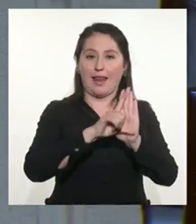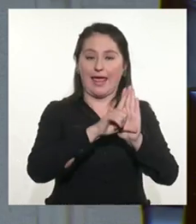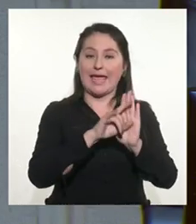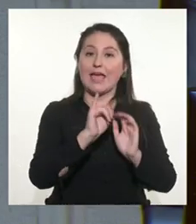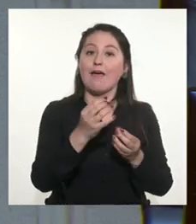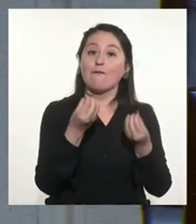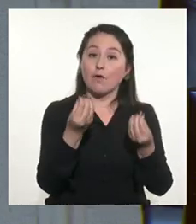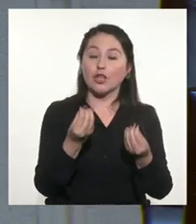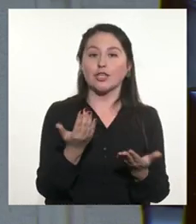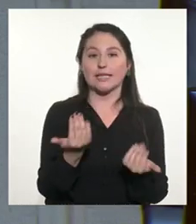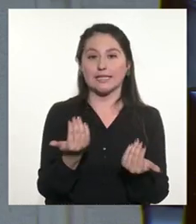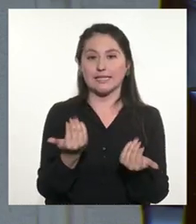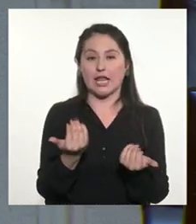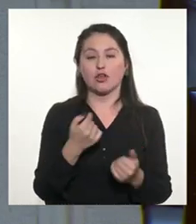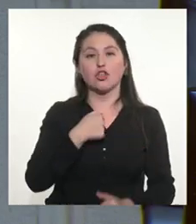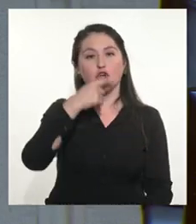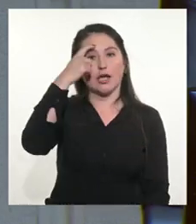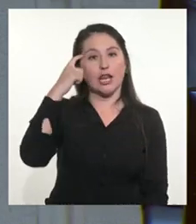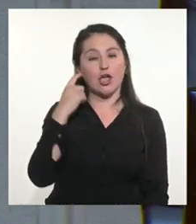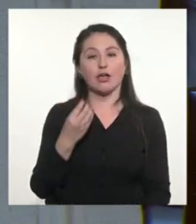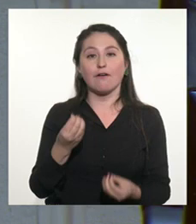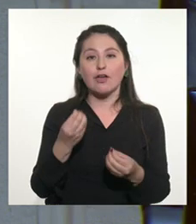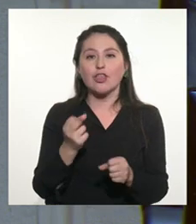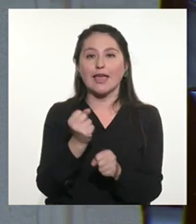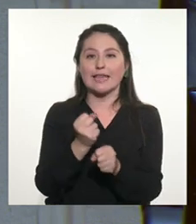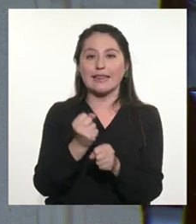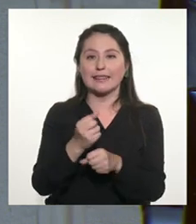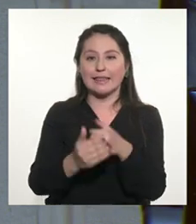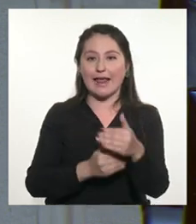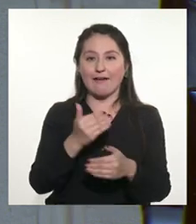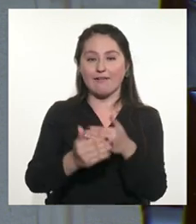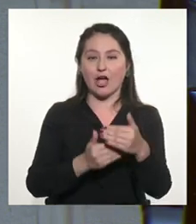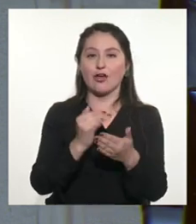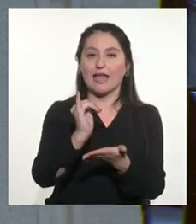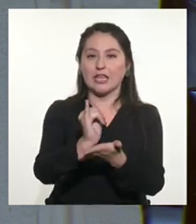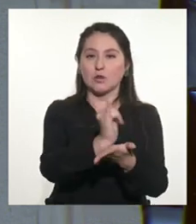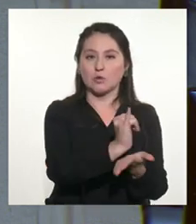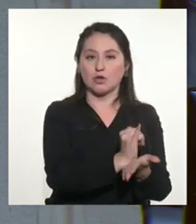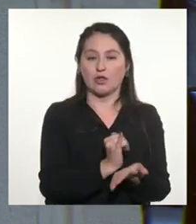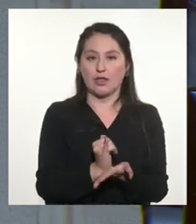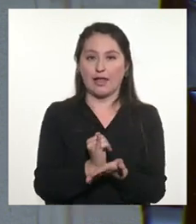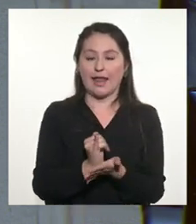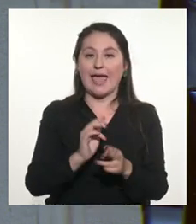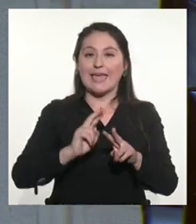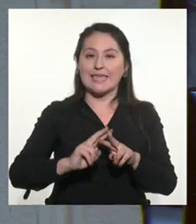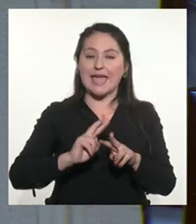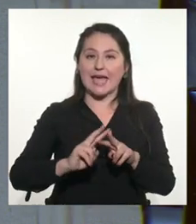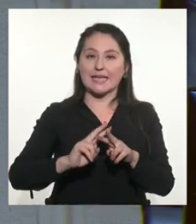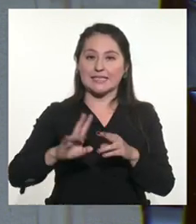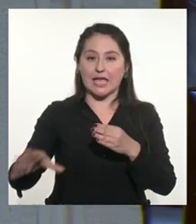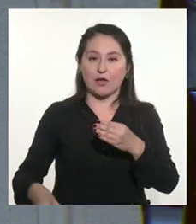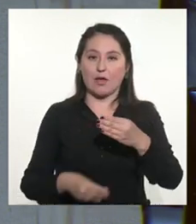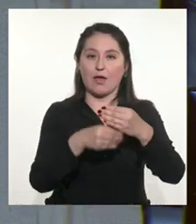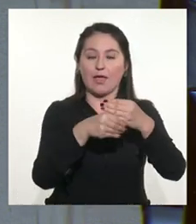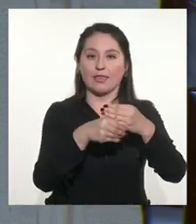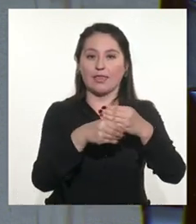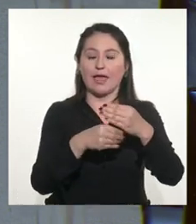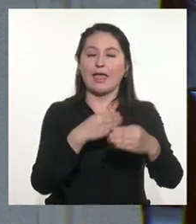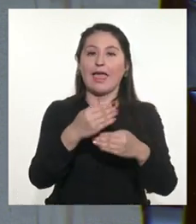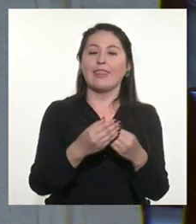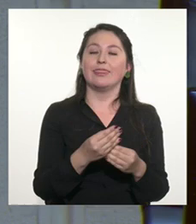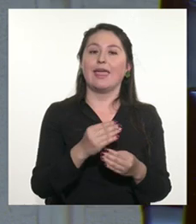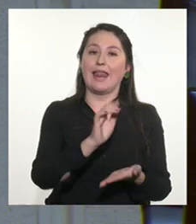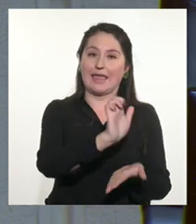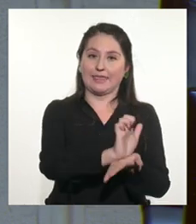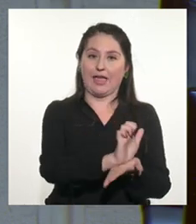y creo que le hace bien al funcionamiento de las instituciones y contribuye en forma muy significativa a la modernización del estado así que